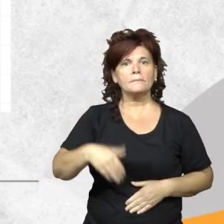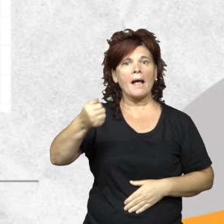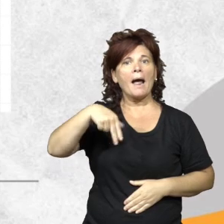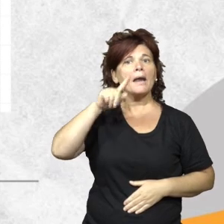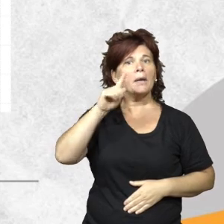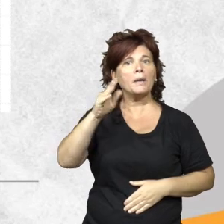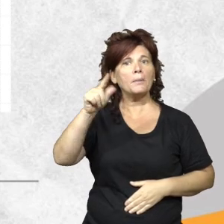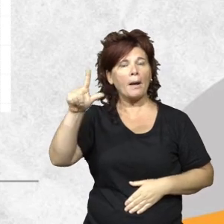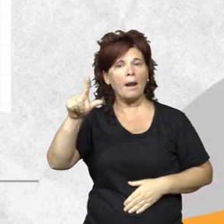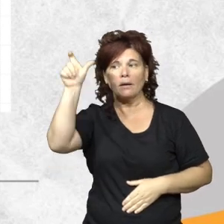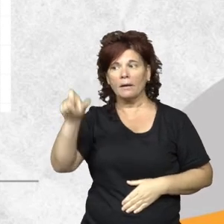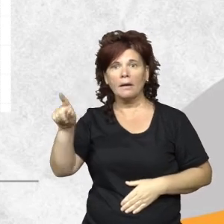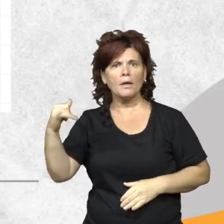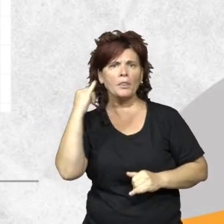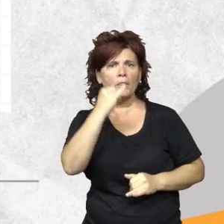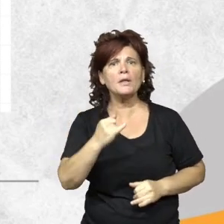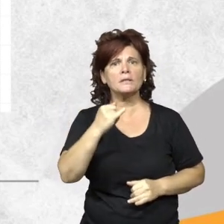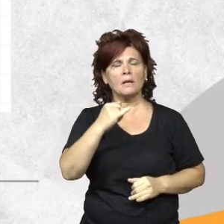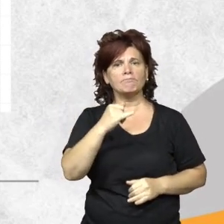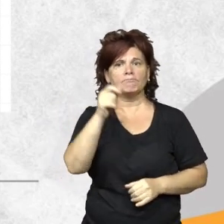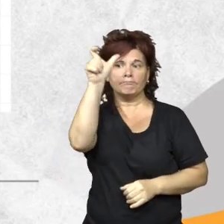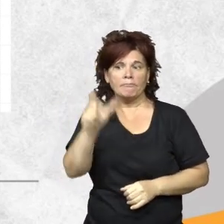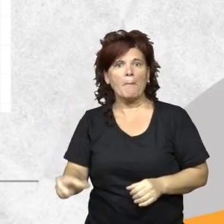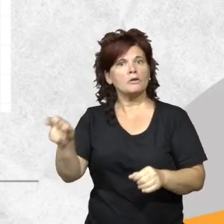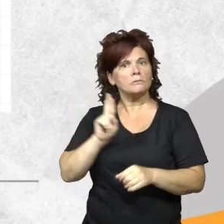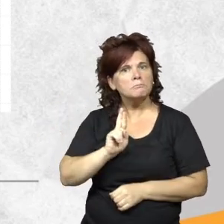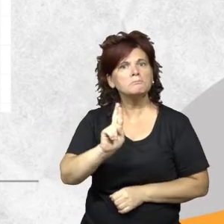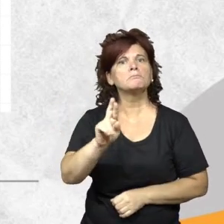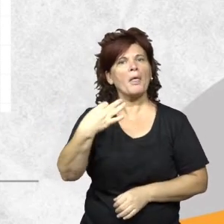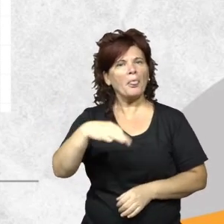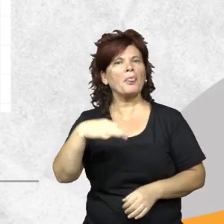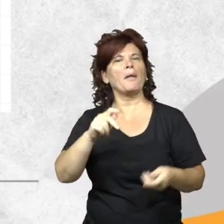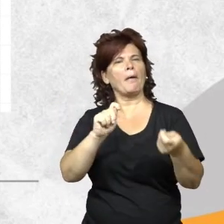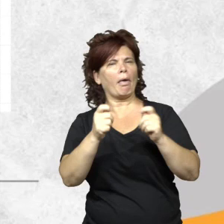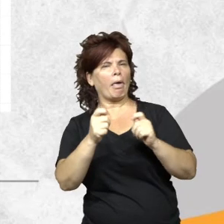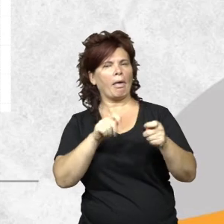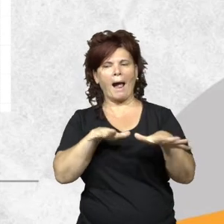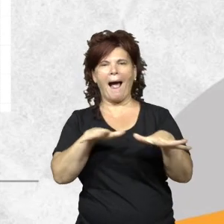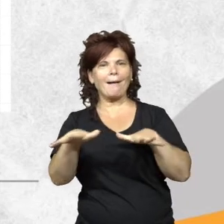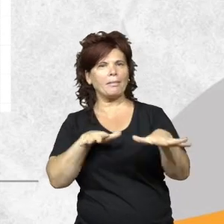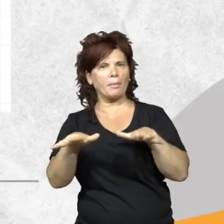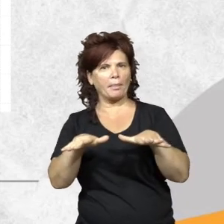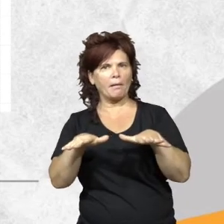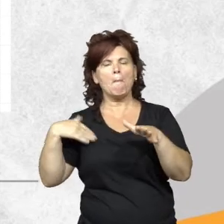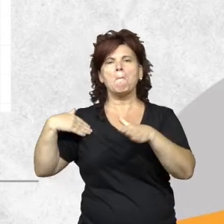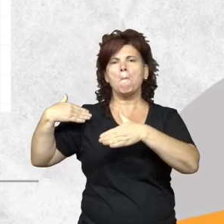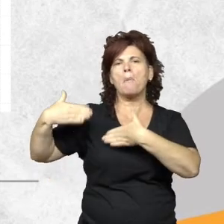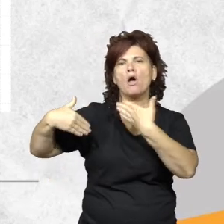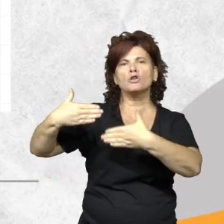dice que el sujeto, el administrado o el autorizado debe adecuar su actividad a procesos, a